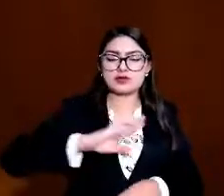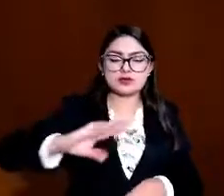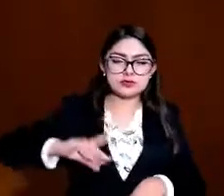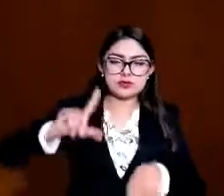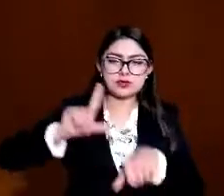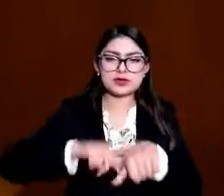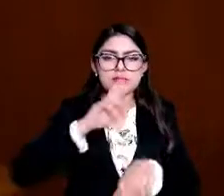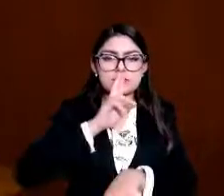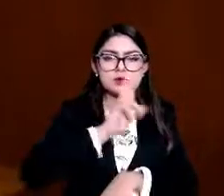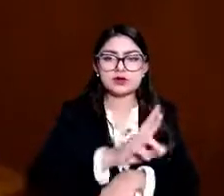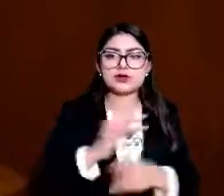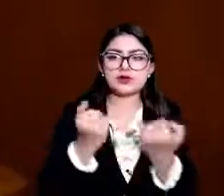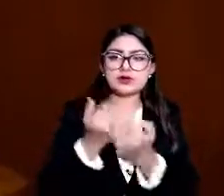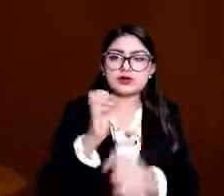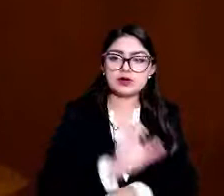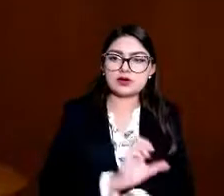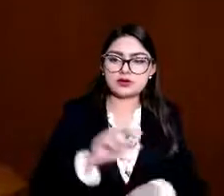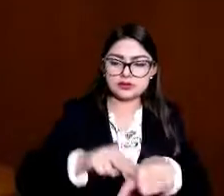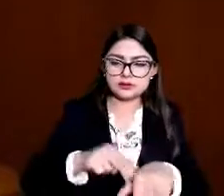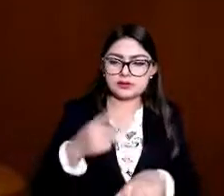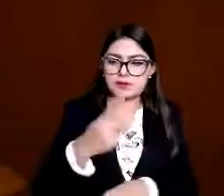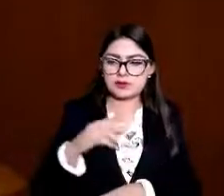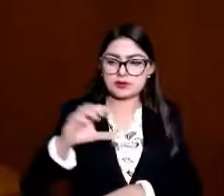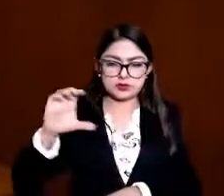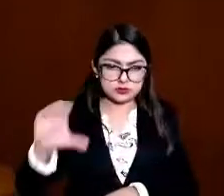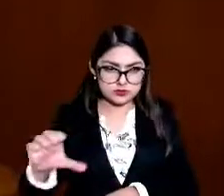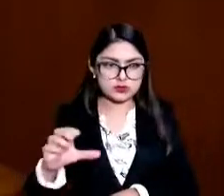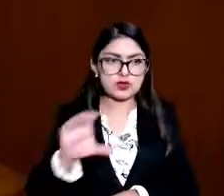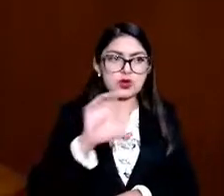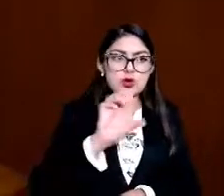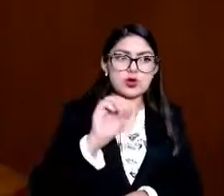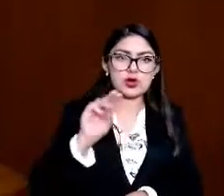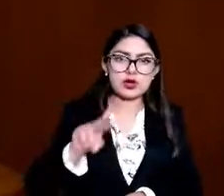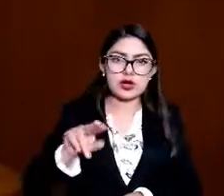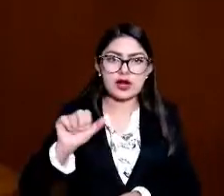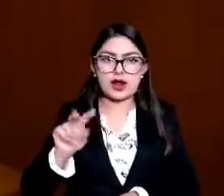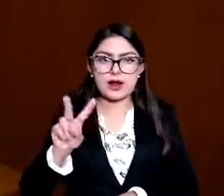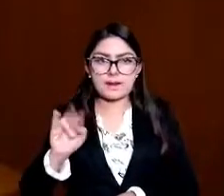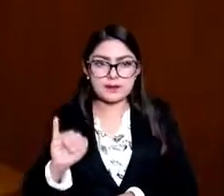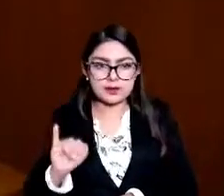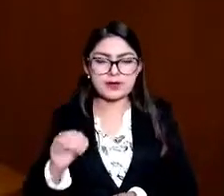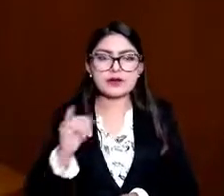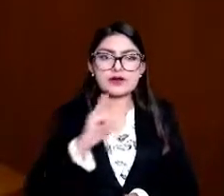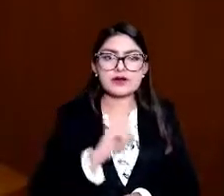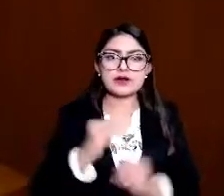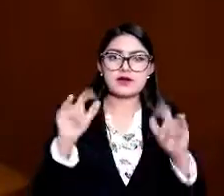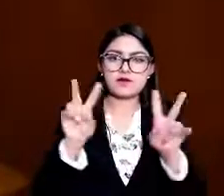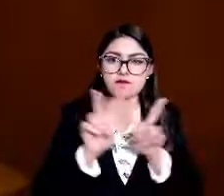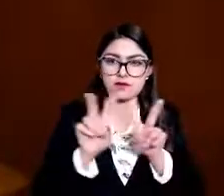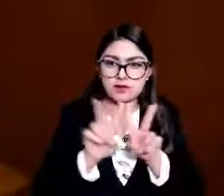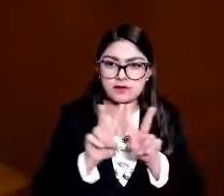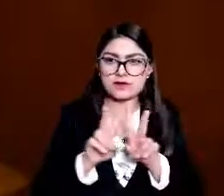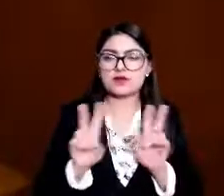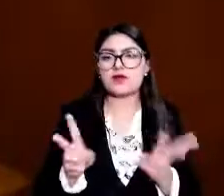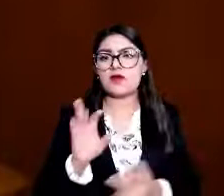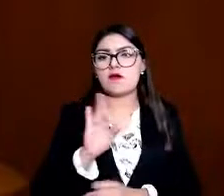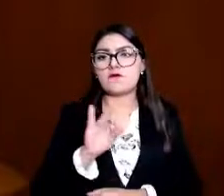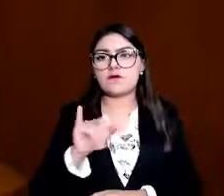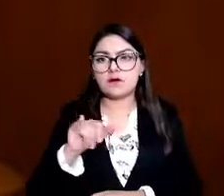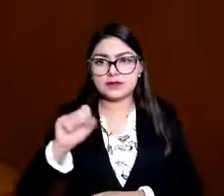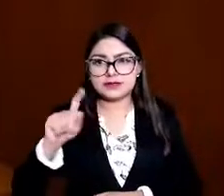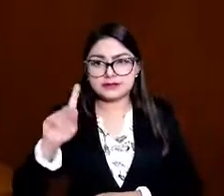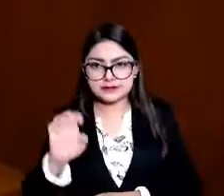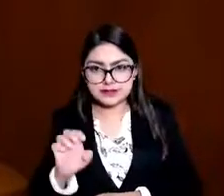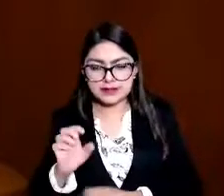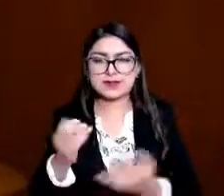la Coordinación de Protección Civil, de CONAVI, de IMEVIS, de Infonavit, de FOVISSSTE. Los ciudadanos del fraccionamiento y